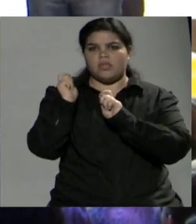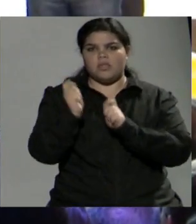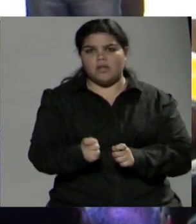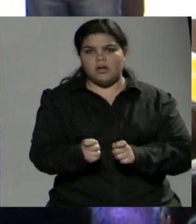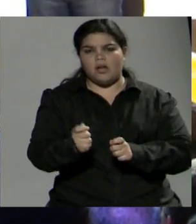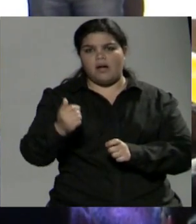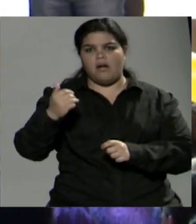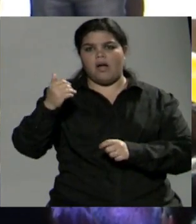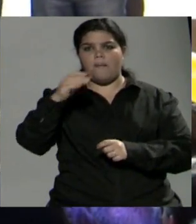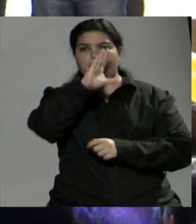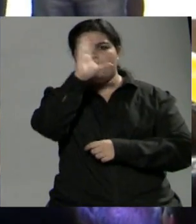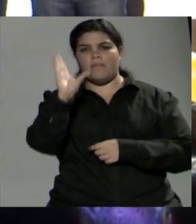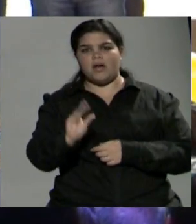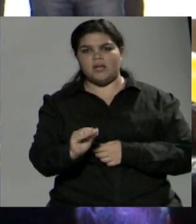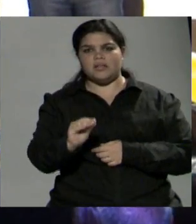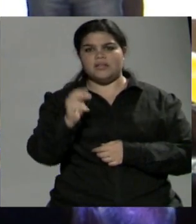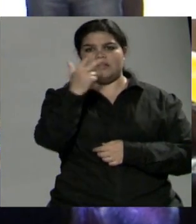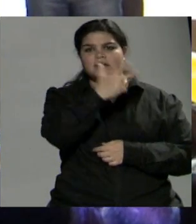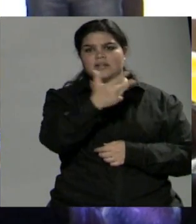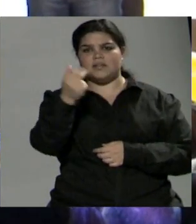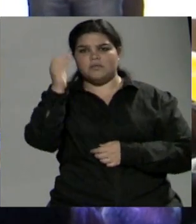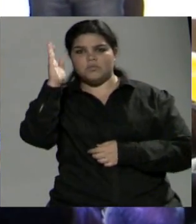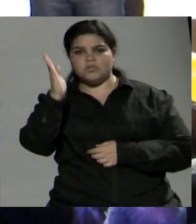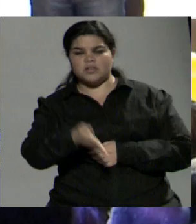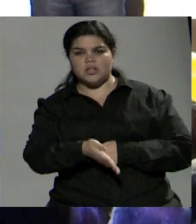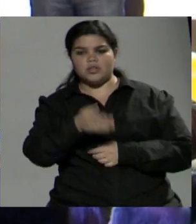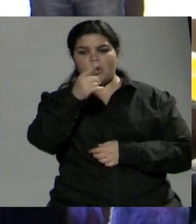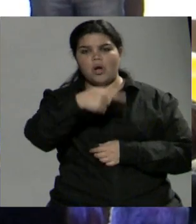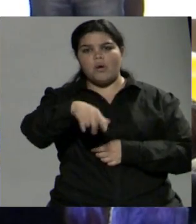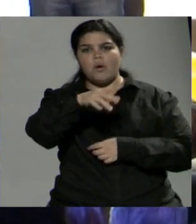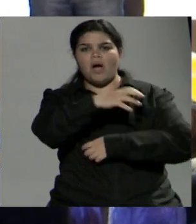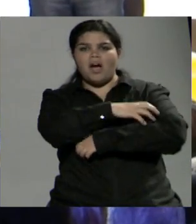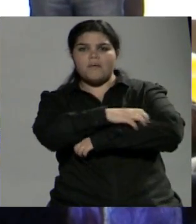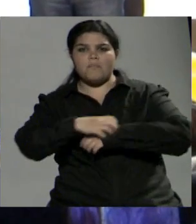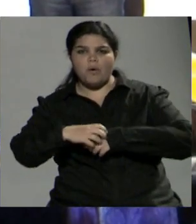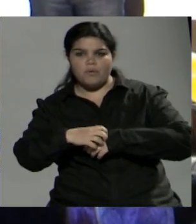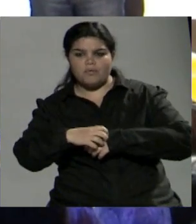argentinos estaba en la pobreza. Y aún hoy está.